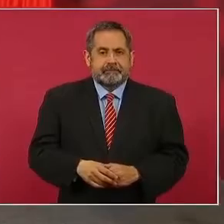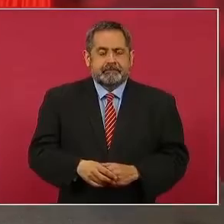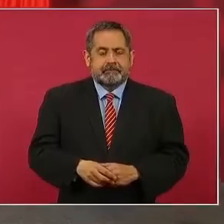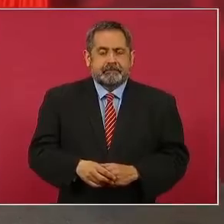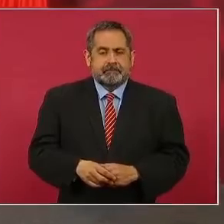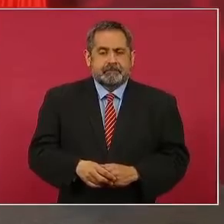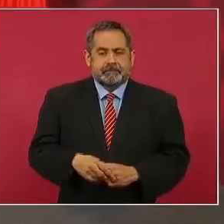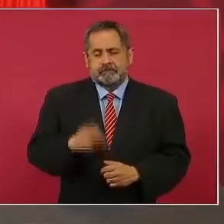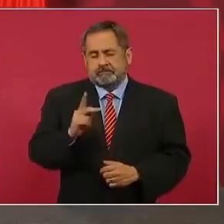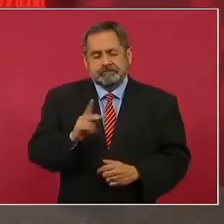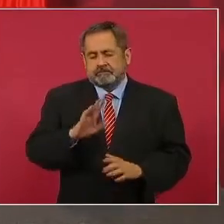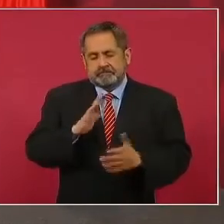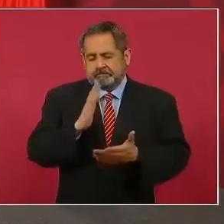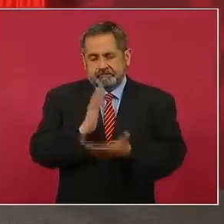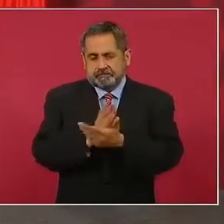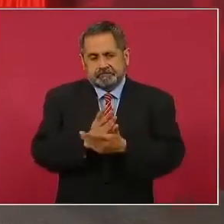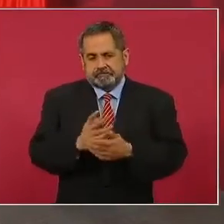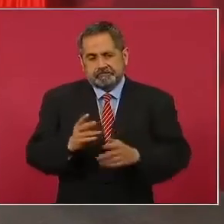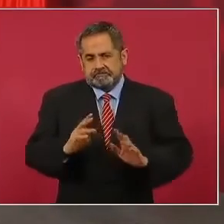Pero eso ya